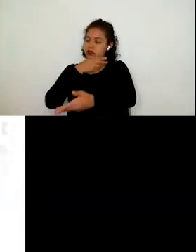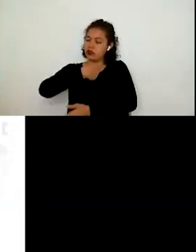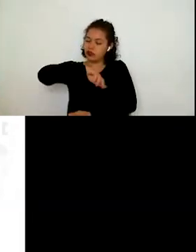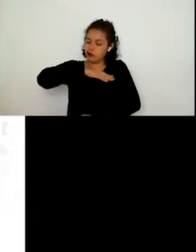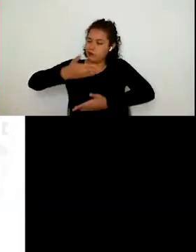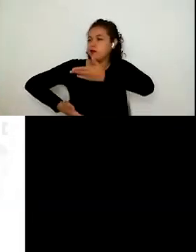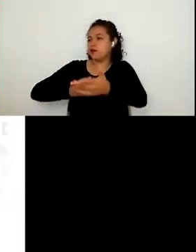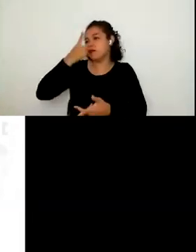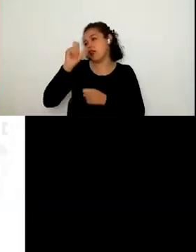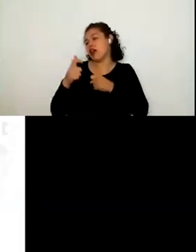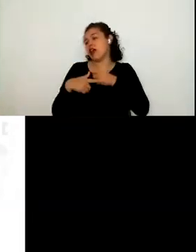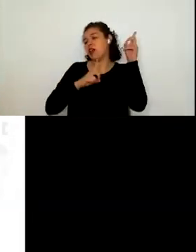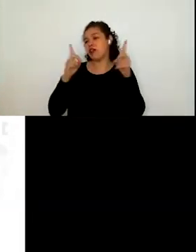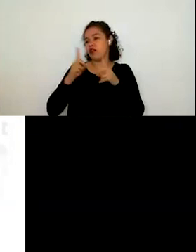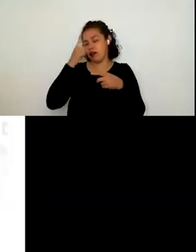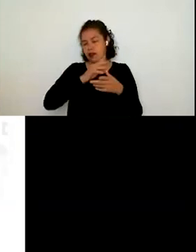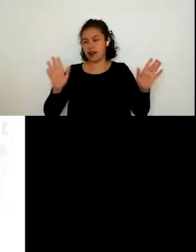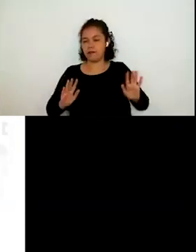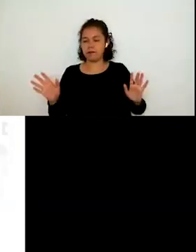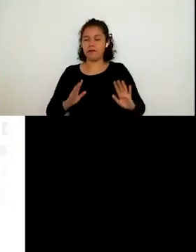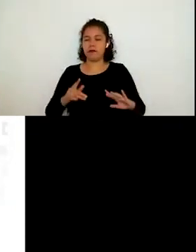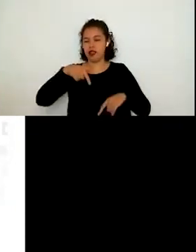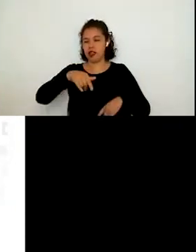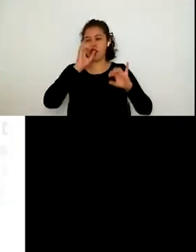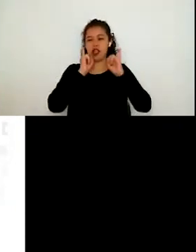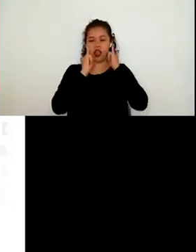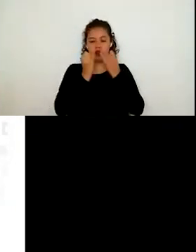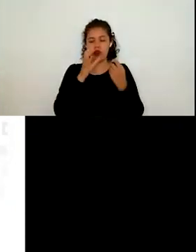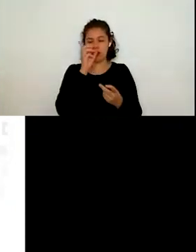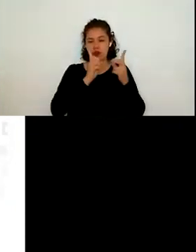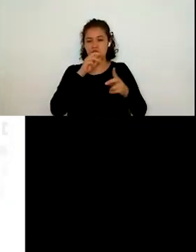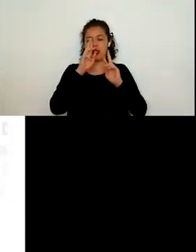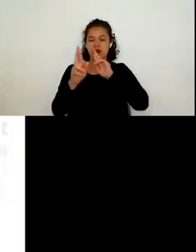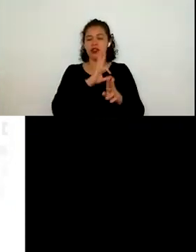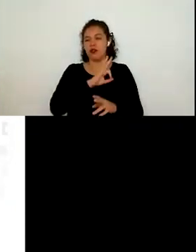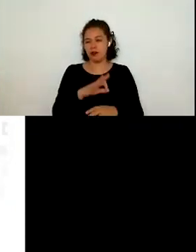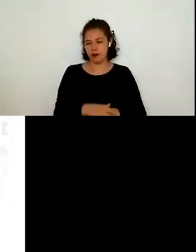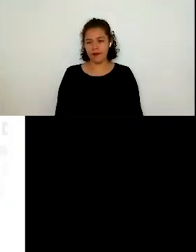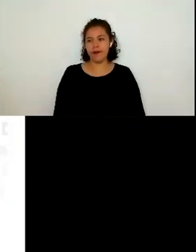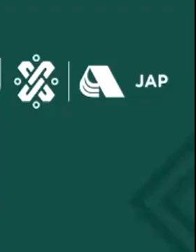resolver alguna duda de carácter corporativo que tengan respecto a las instituciones.